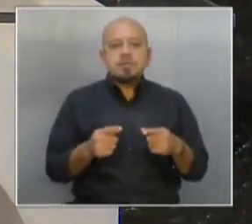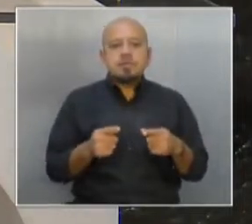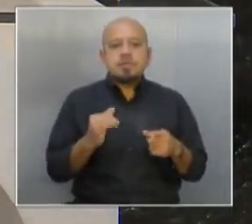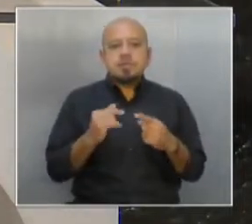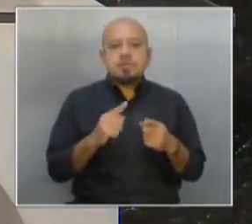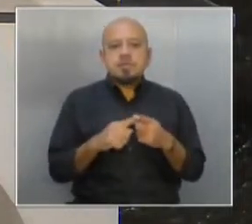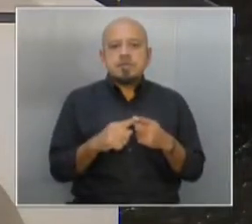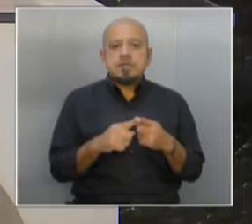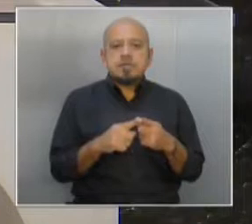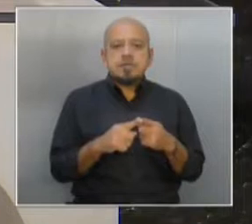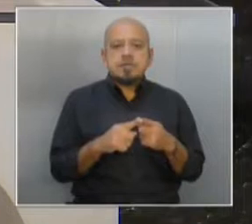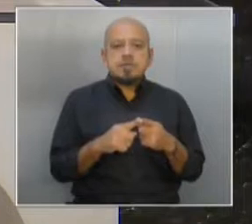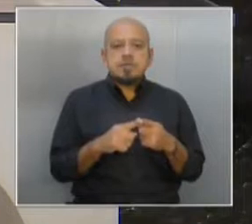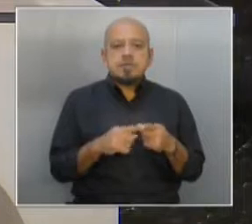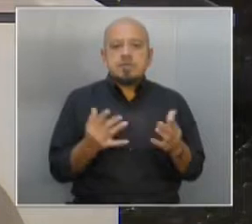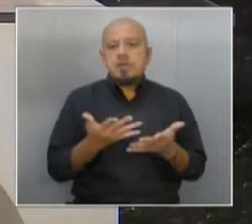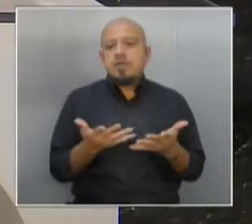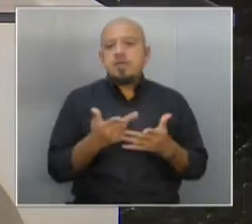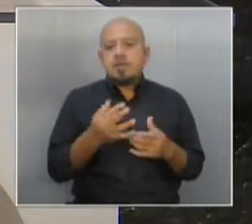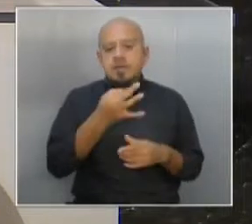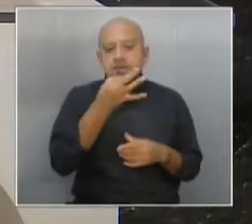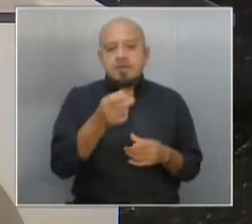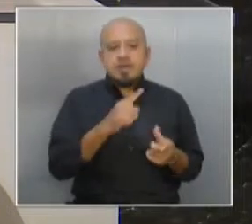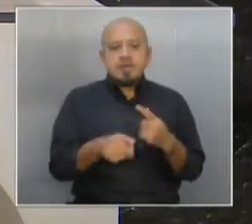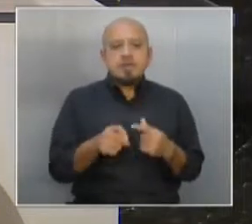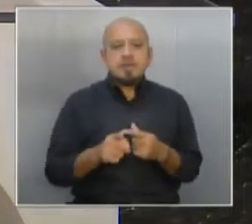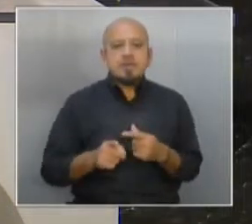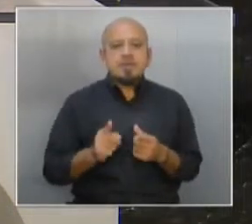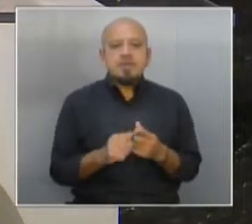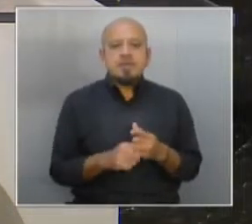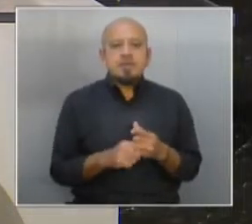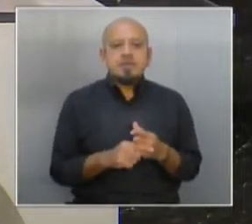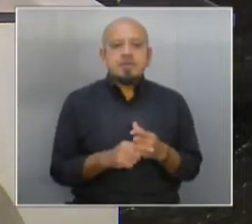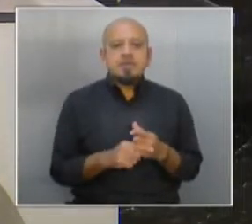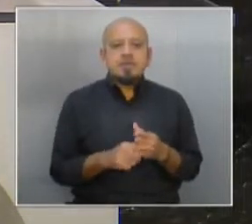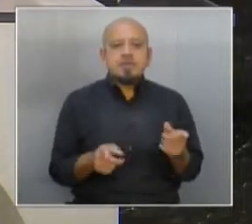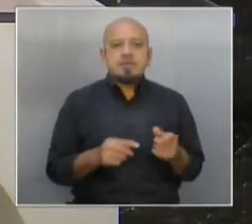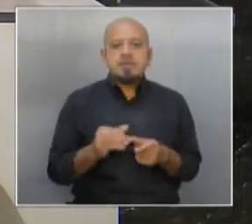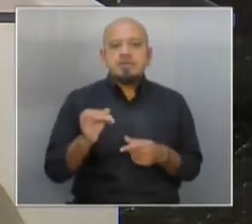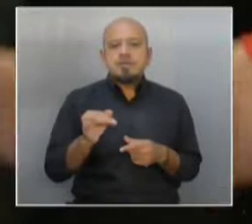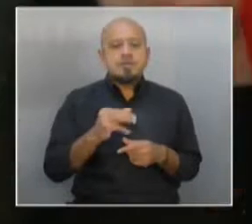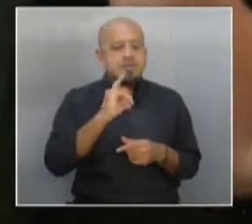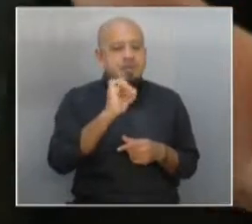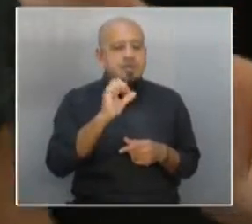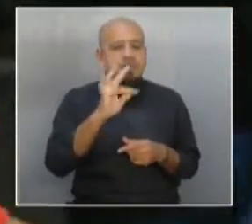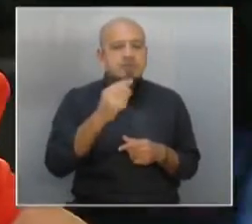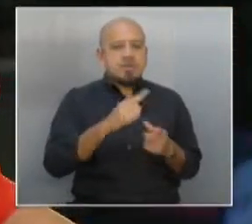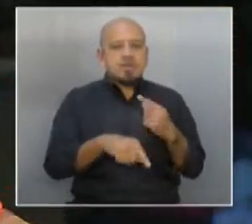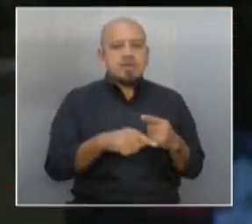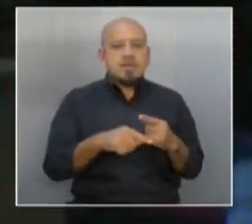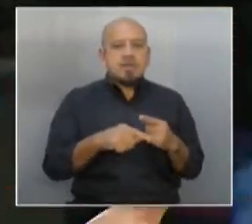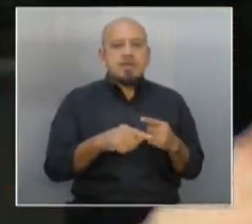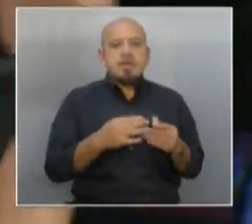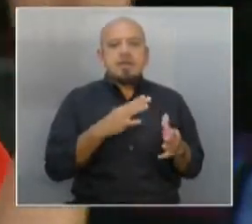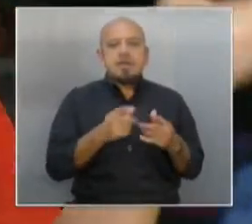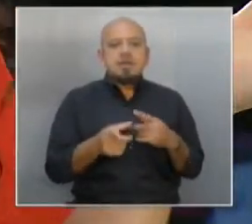vamos porque, dale, decí lo que querías decir. ¿Yetacampo? ¿Yetacampo que anuncia? Estuvo toda toda la